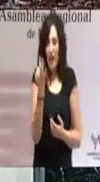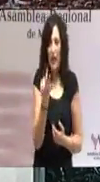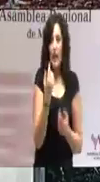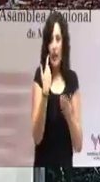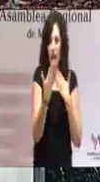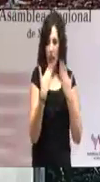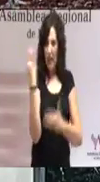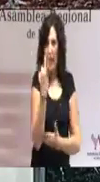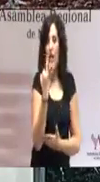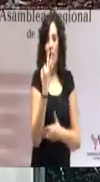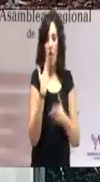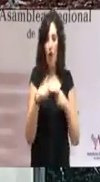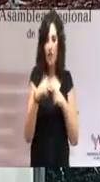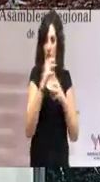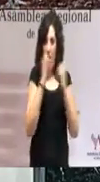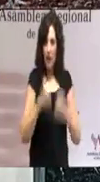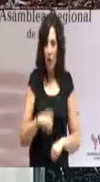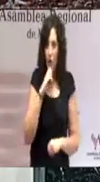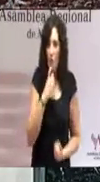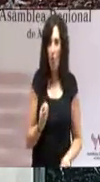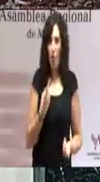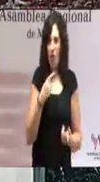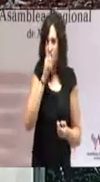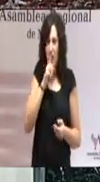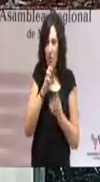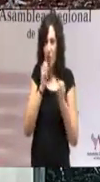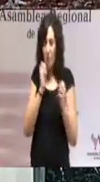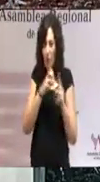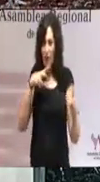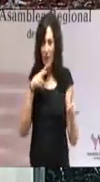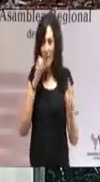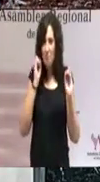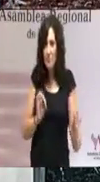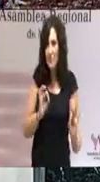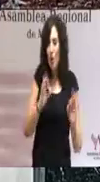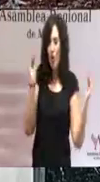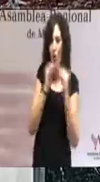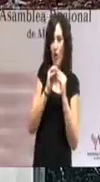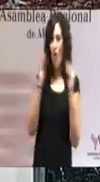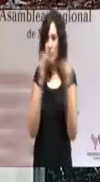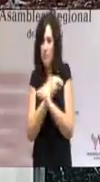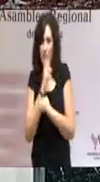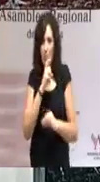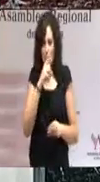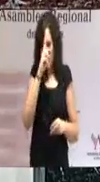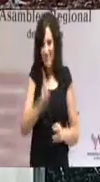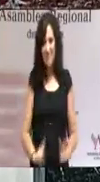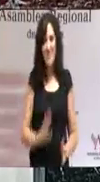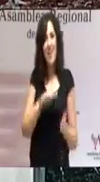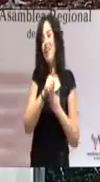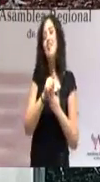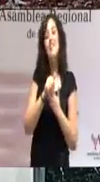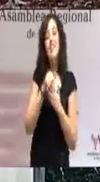ni siquiera si su visión del camino es la misma que la nuestra, nosotros, que por cierto, como decía esta